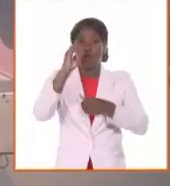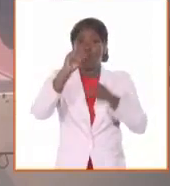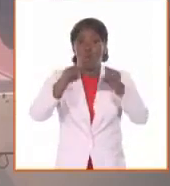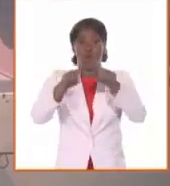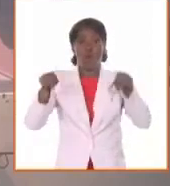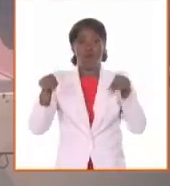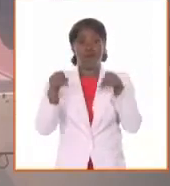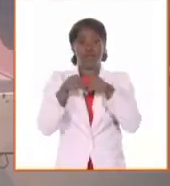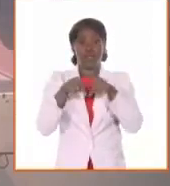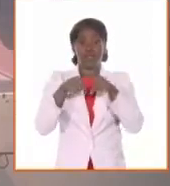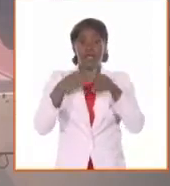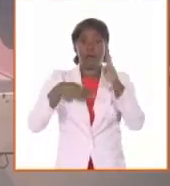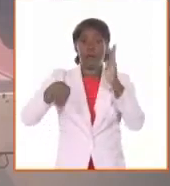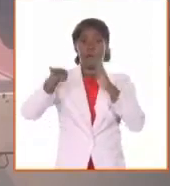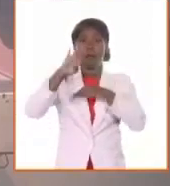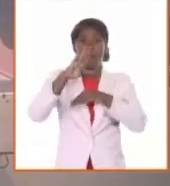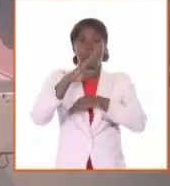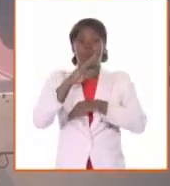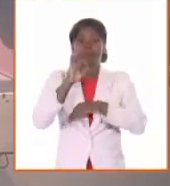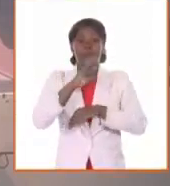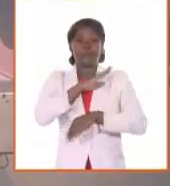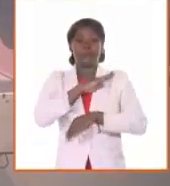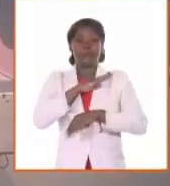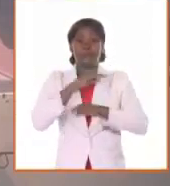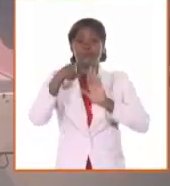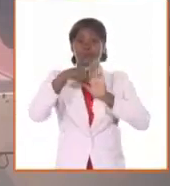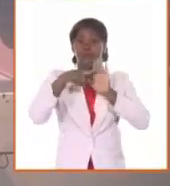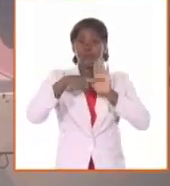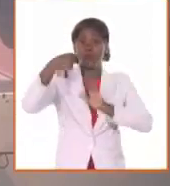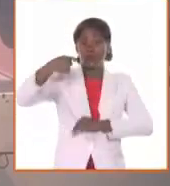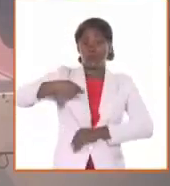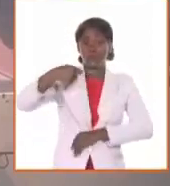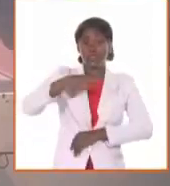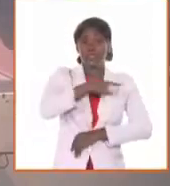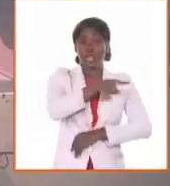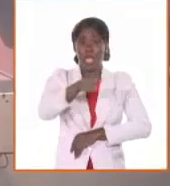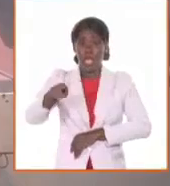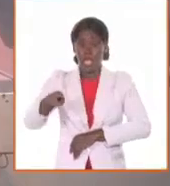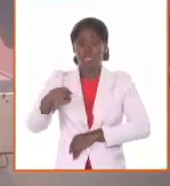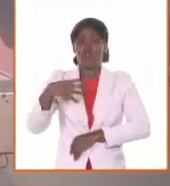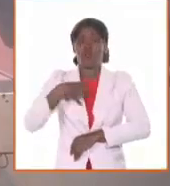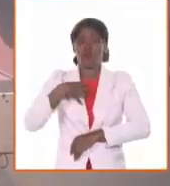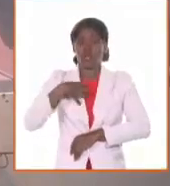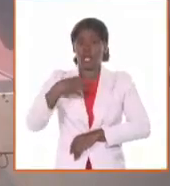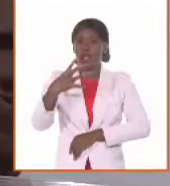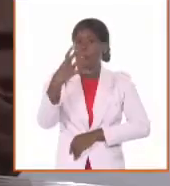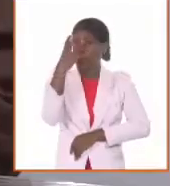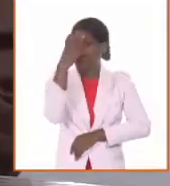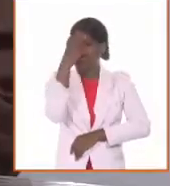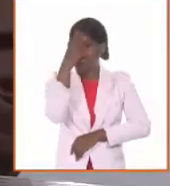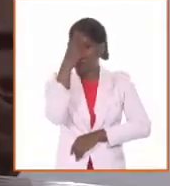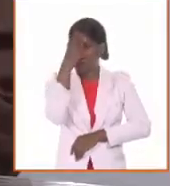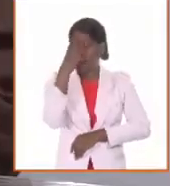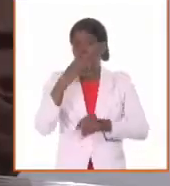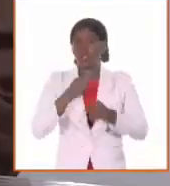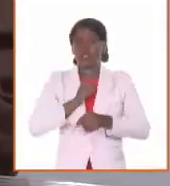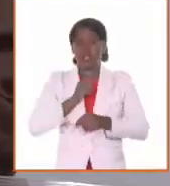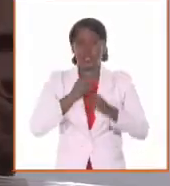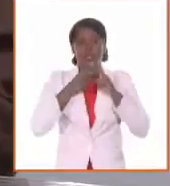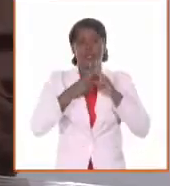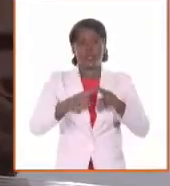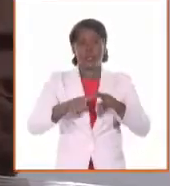Ministerio de Justicia tenemos vergüenza Y además tenemos la voluntad de solucionar todos estos todos estos problemas